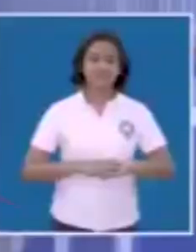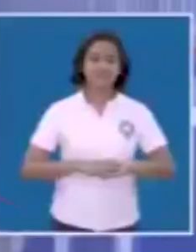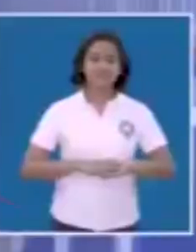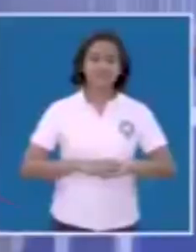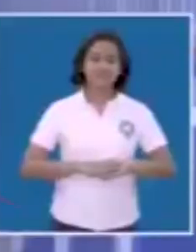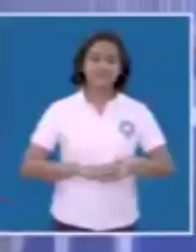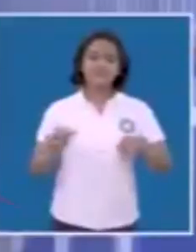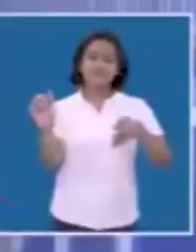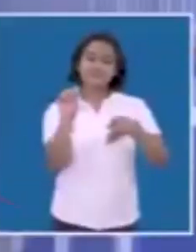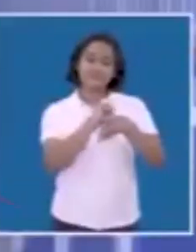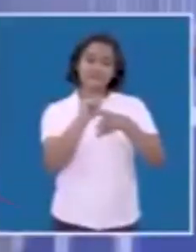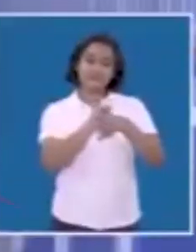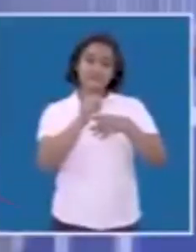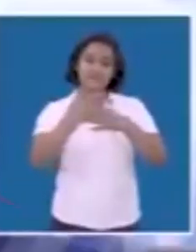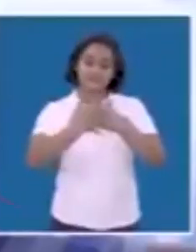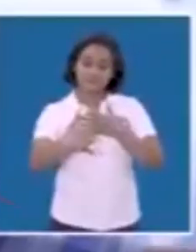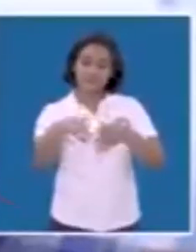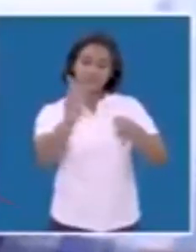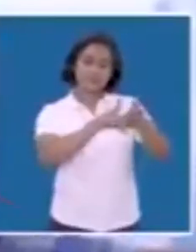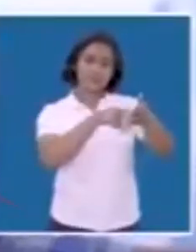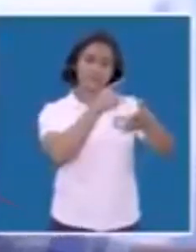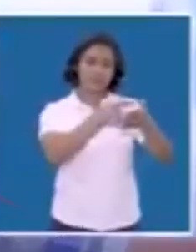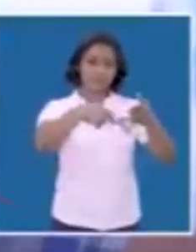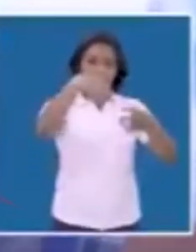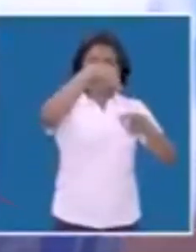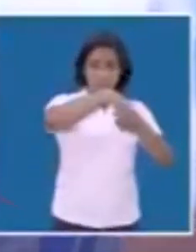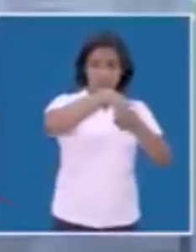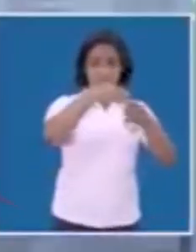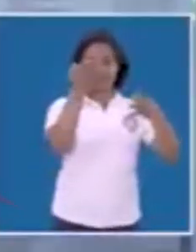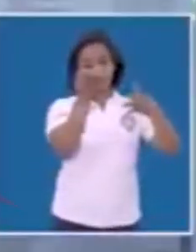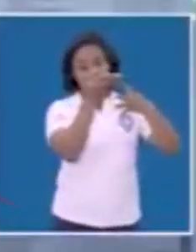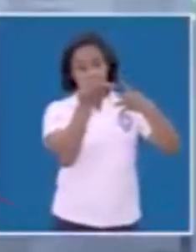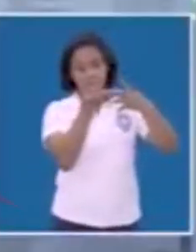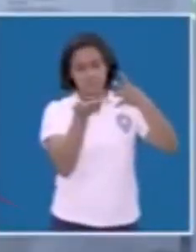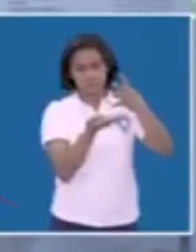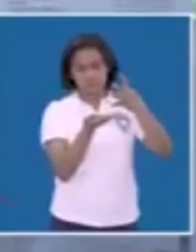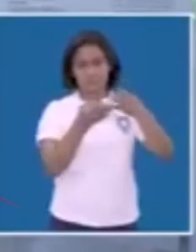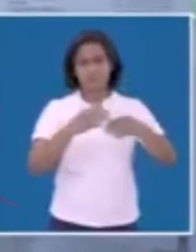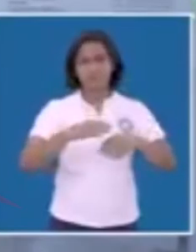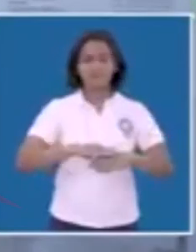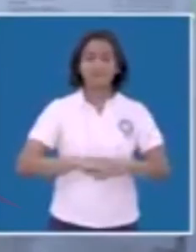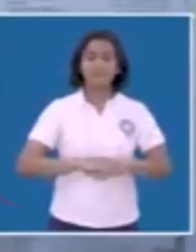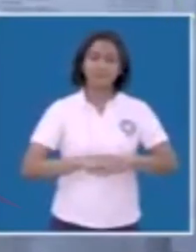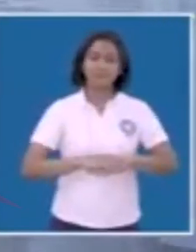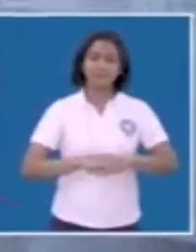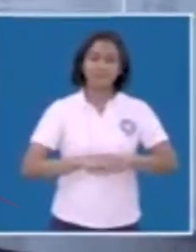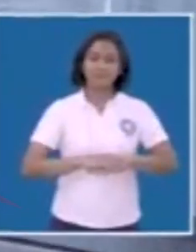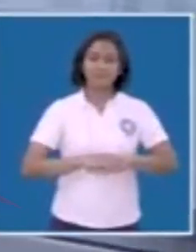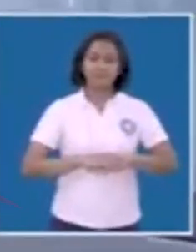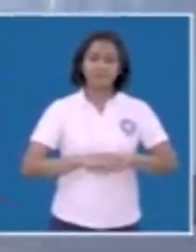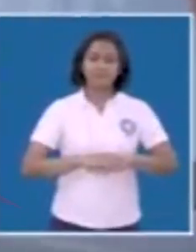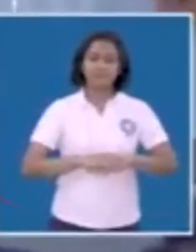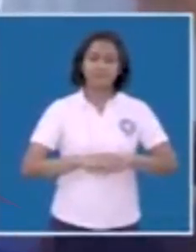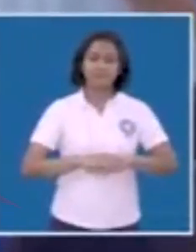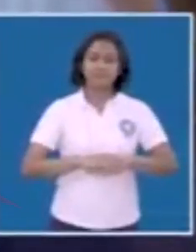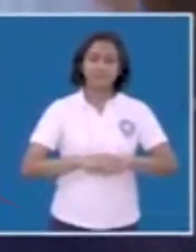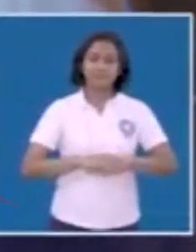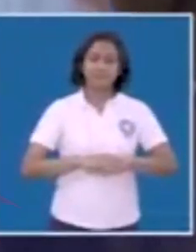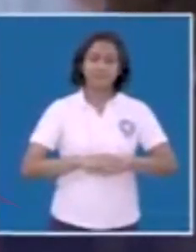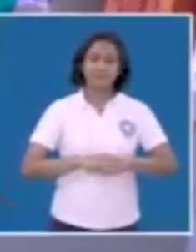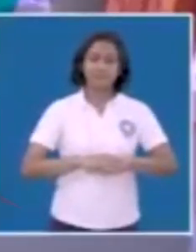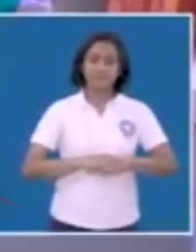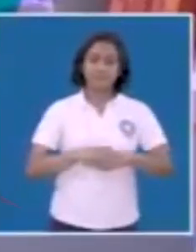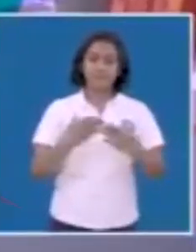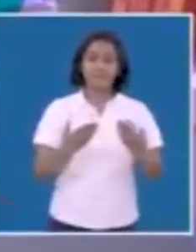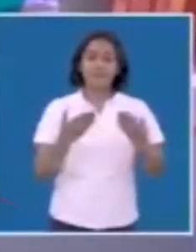son los diferentes insumos o instrumentos de apoyo que son requeridos para asegurar el desarrollo del proceso electoral en cada uno